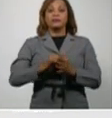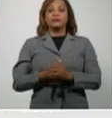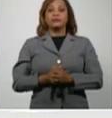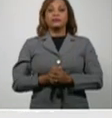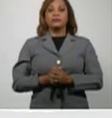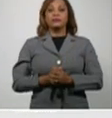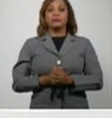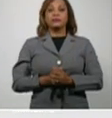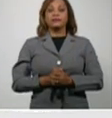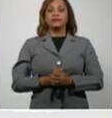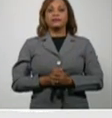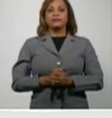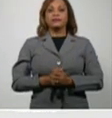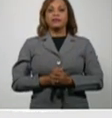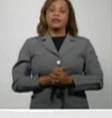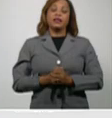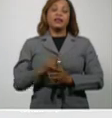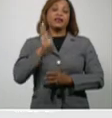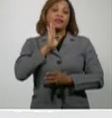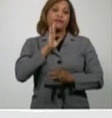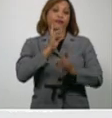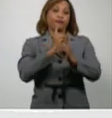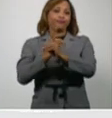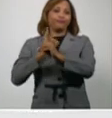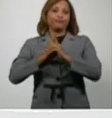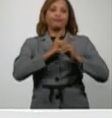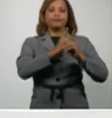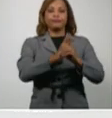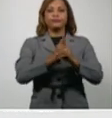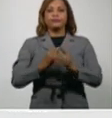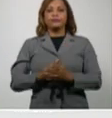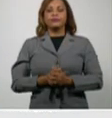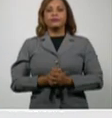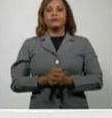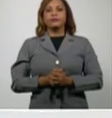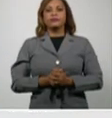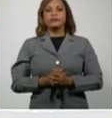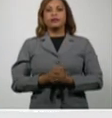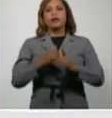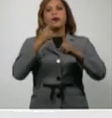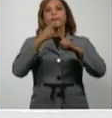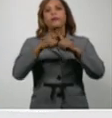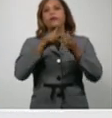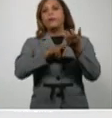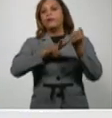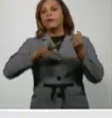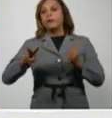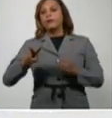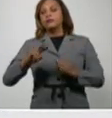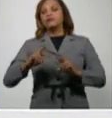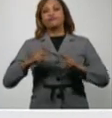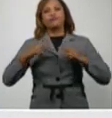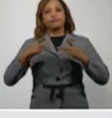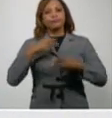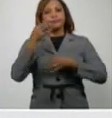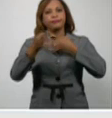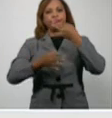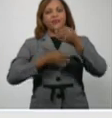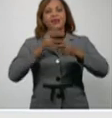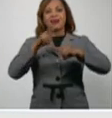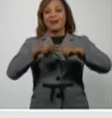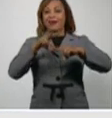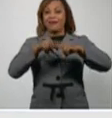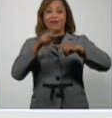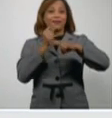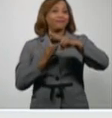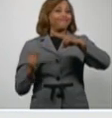con viajeros internacionales. Por provincias, nuevamente, La Habana con un número muy